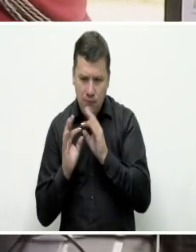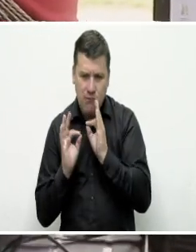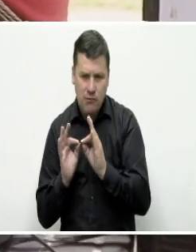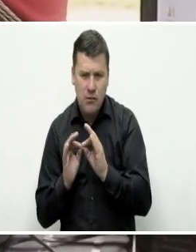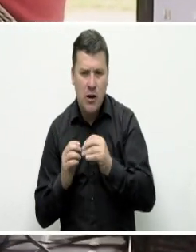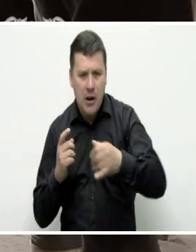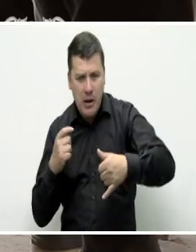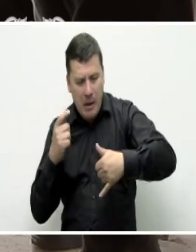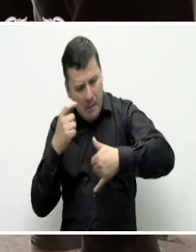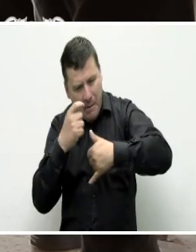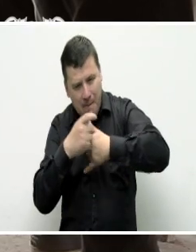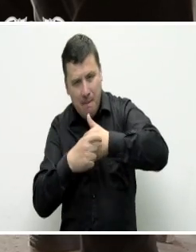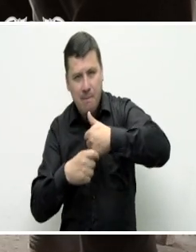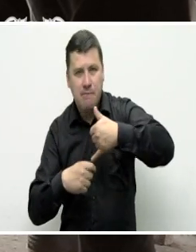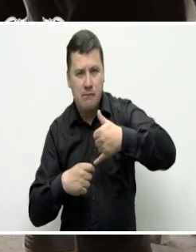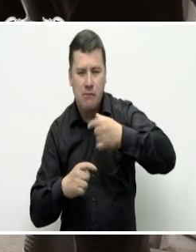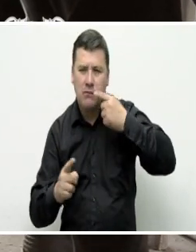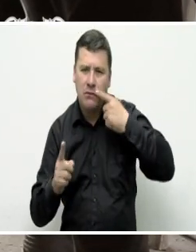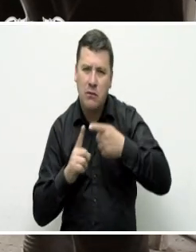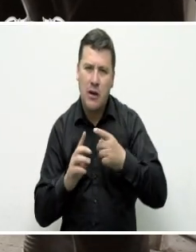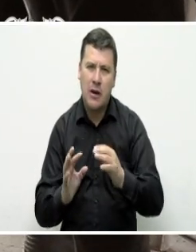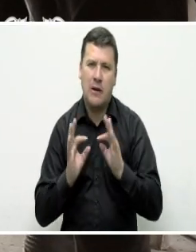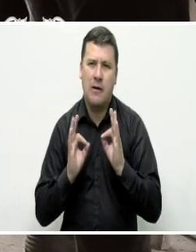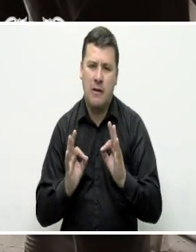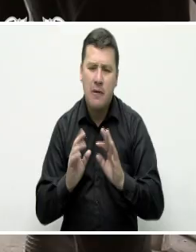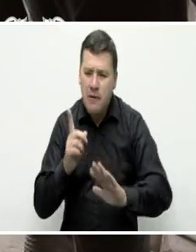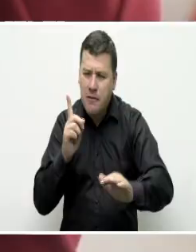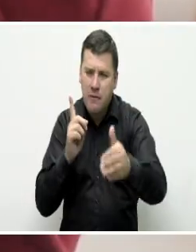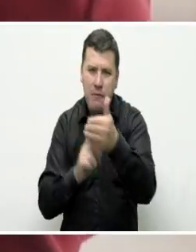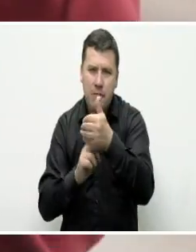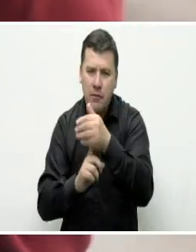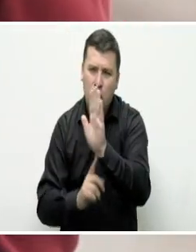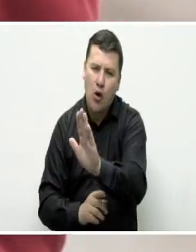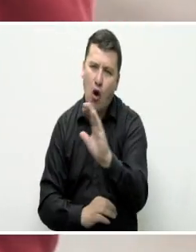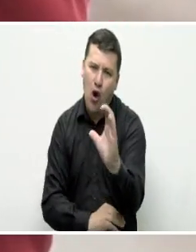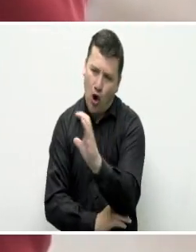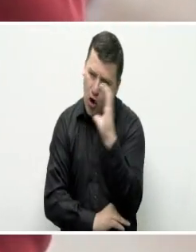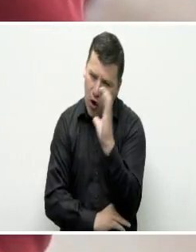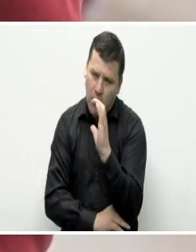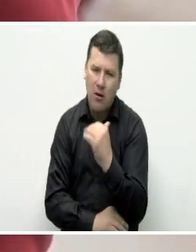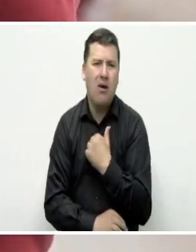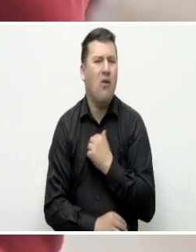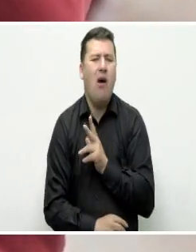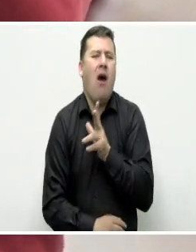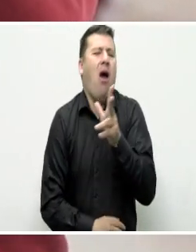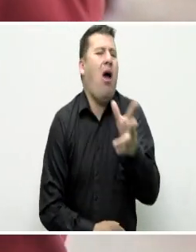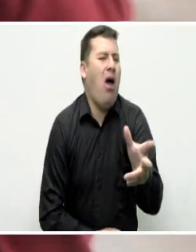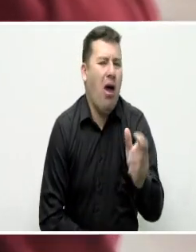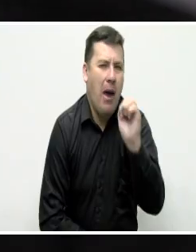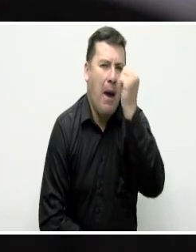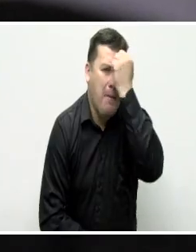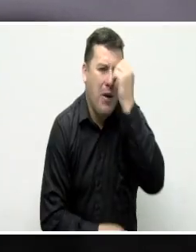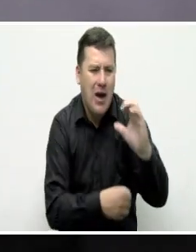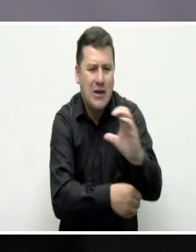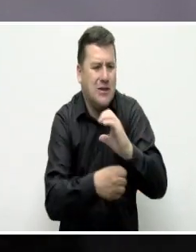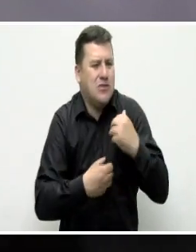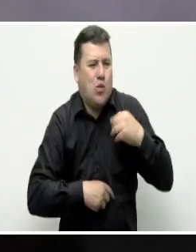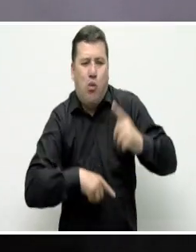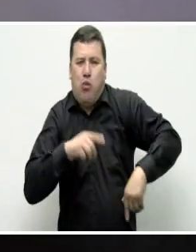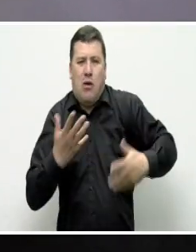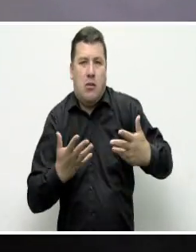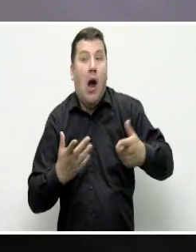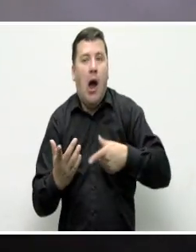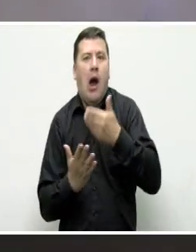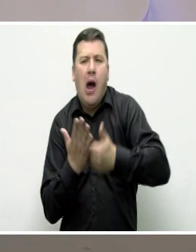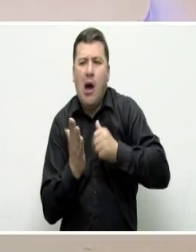el territorio nacional con el fin de garantizar la identificación de los colombianos que no pueden desplazarse hasta la cabecera municipal para